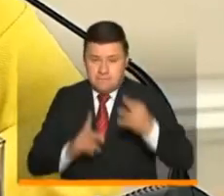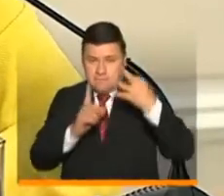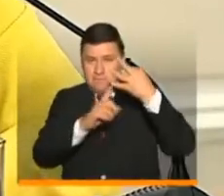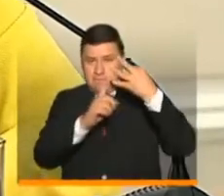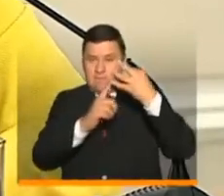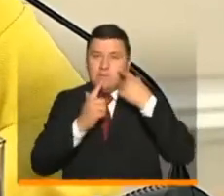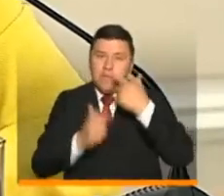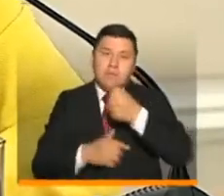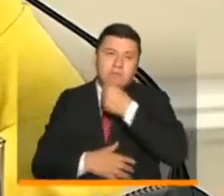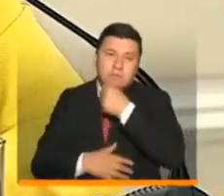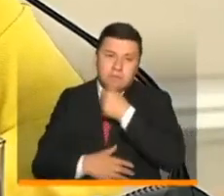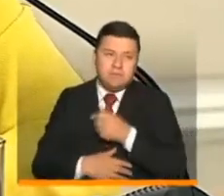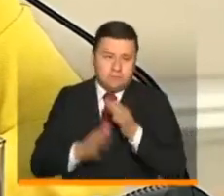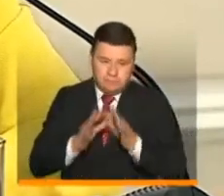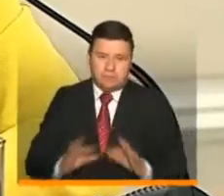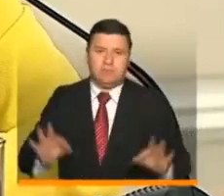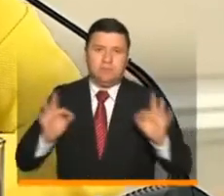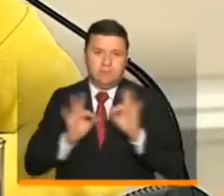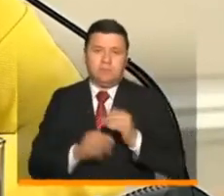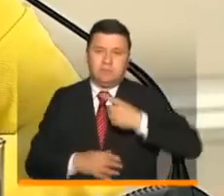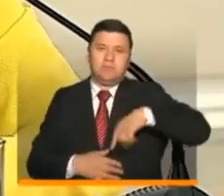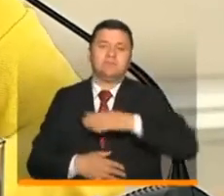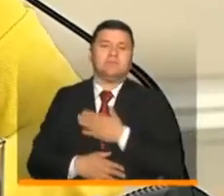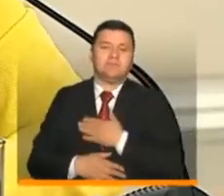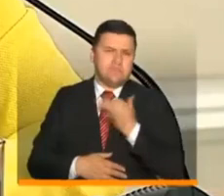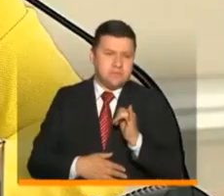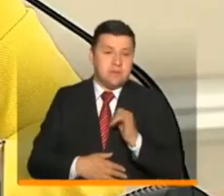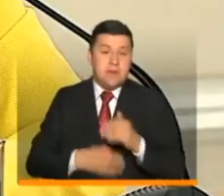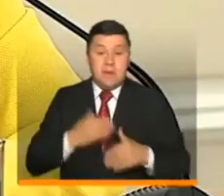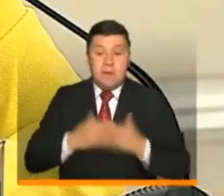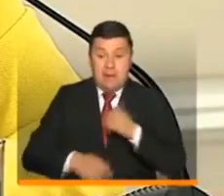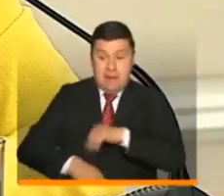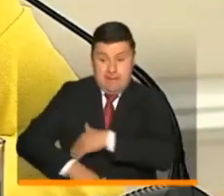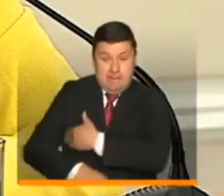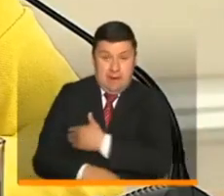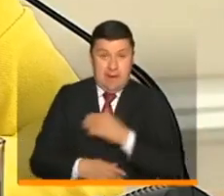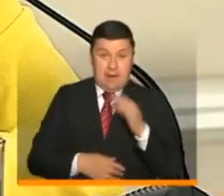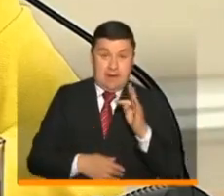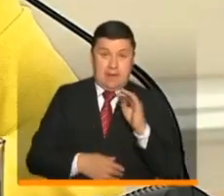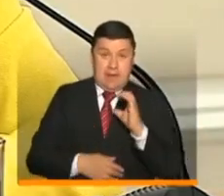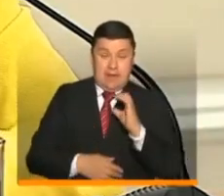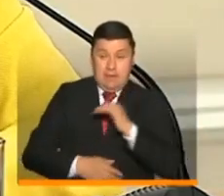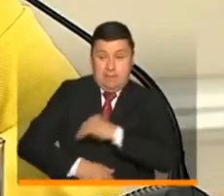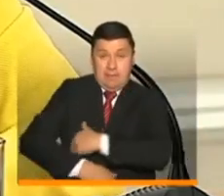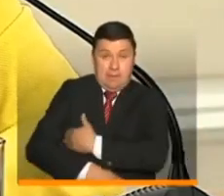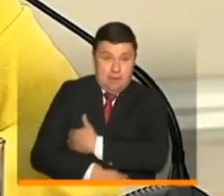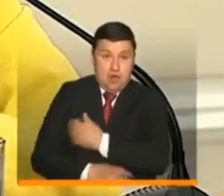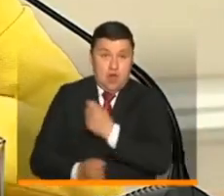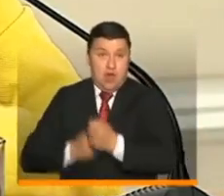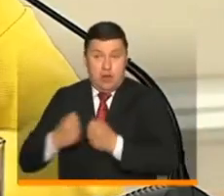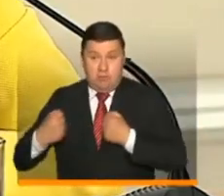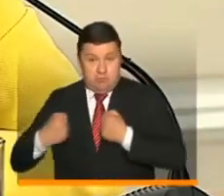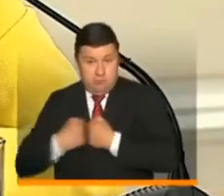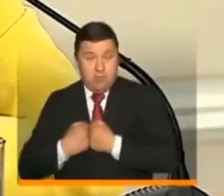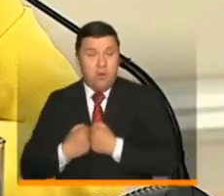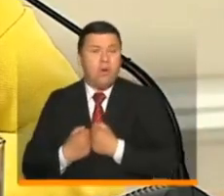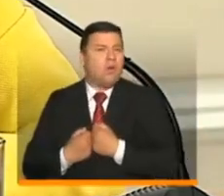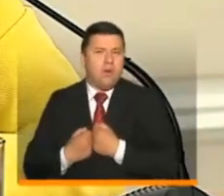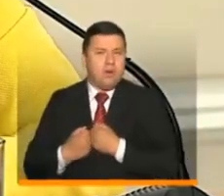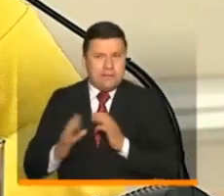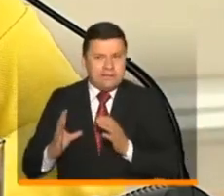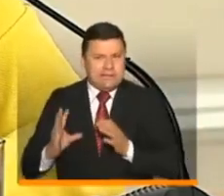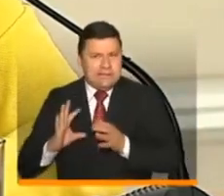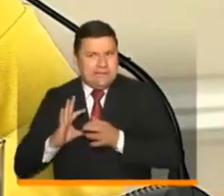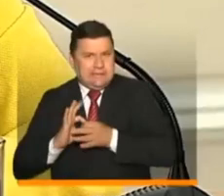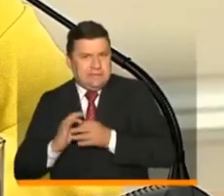gran noticia, y es muy importante, nosotros hemos, desde el Ministerio de las TIC con el Ministerio de Comercio, aunado una alianza